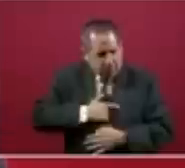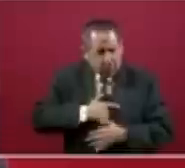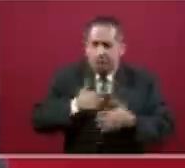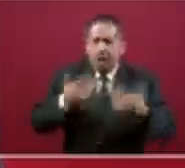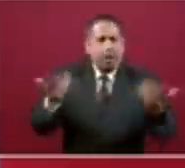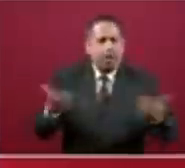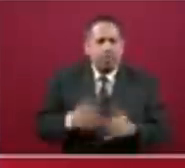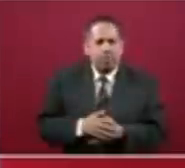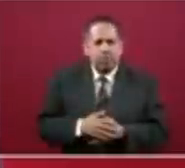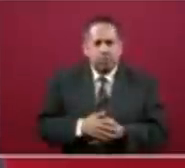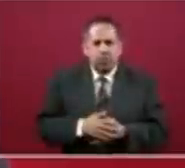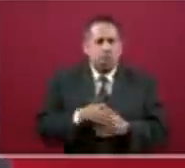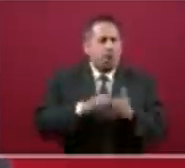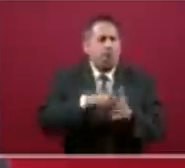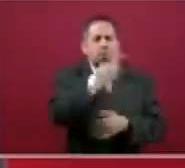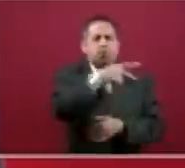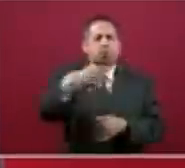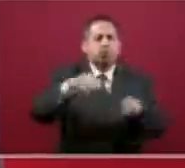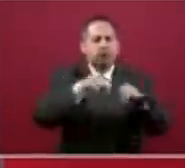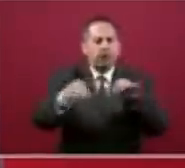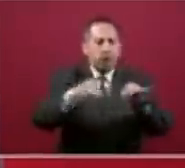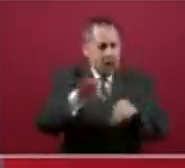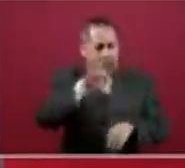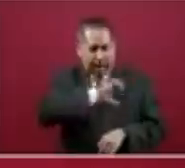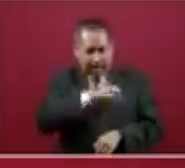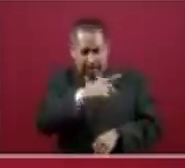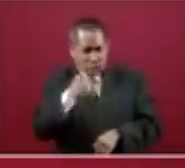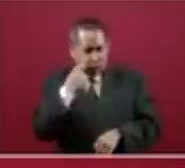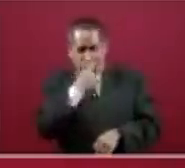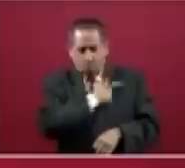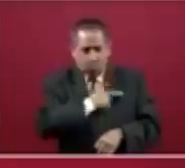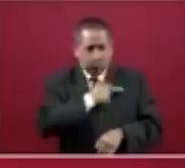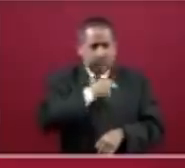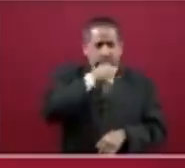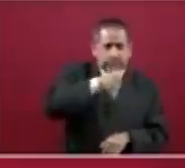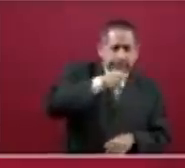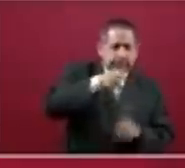el trabajo de ustedes, por ejemplo, que es